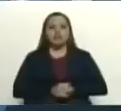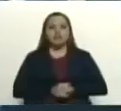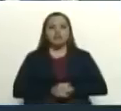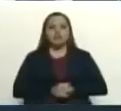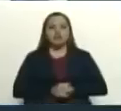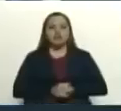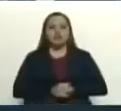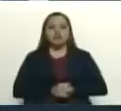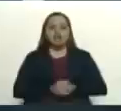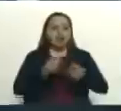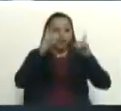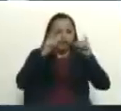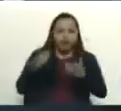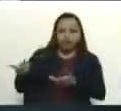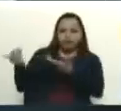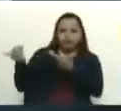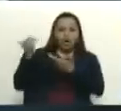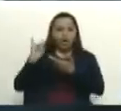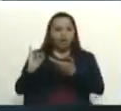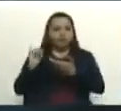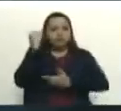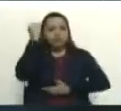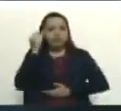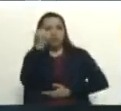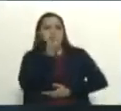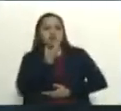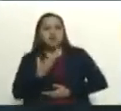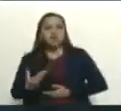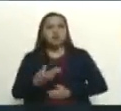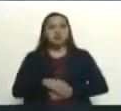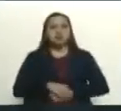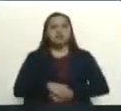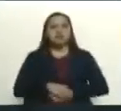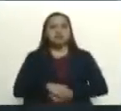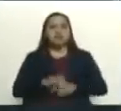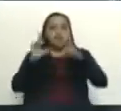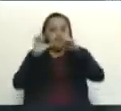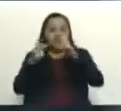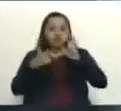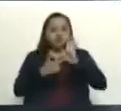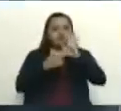Esa foto creo que es hermosa. Esa foto la retrata